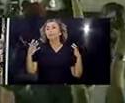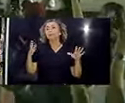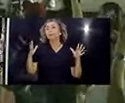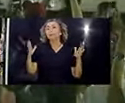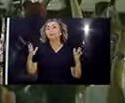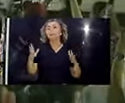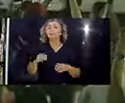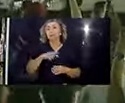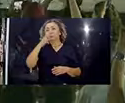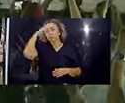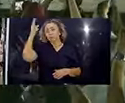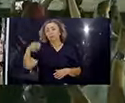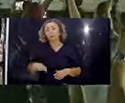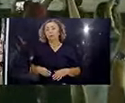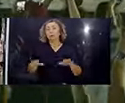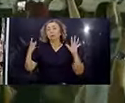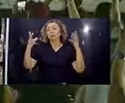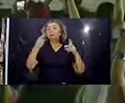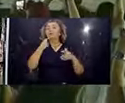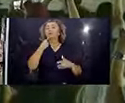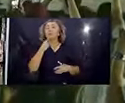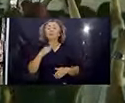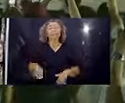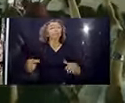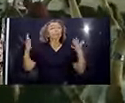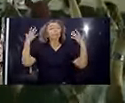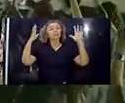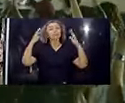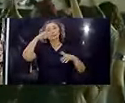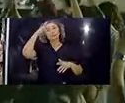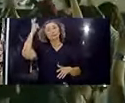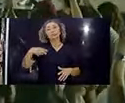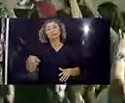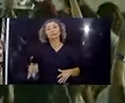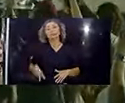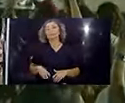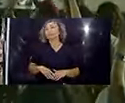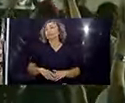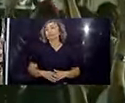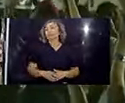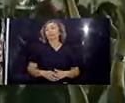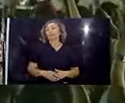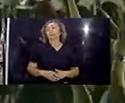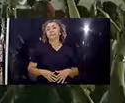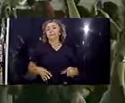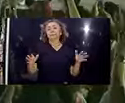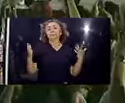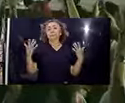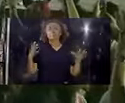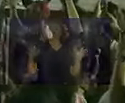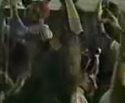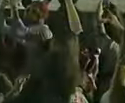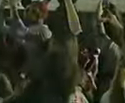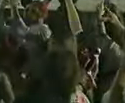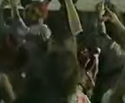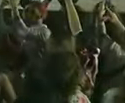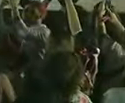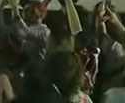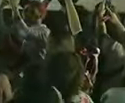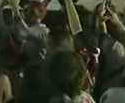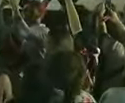Viva México viv Viva México Viva México viv